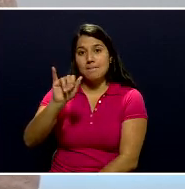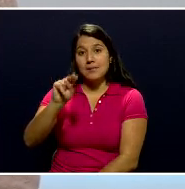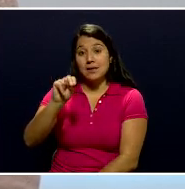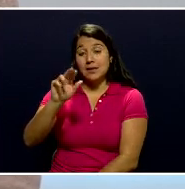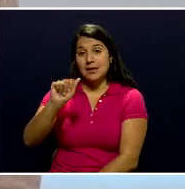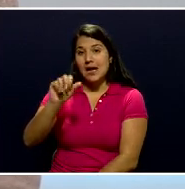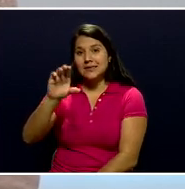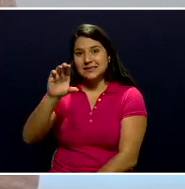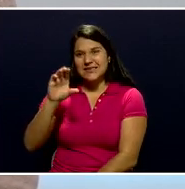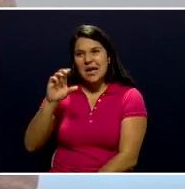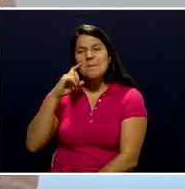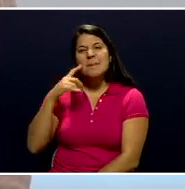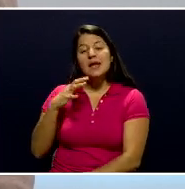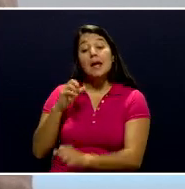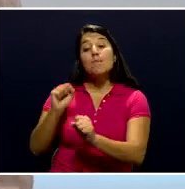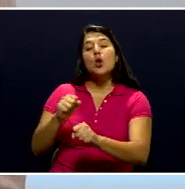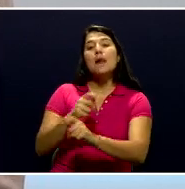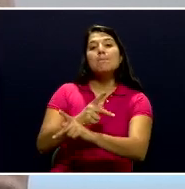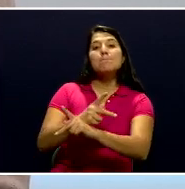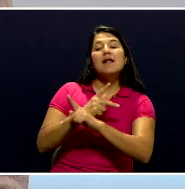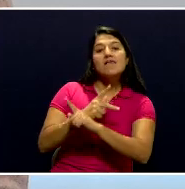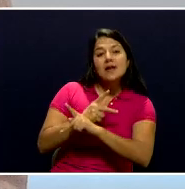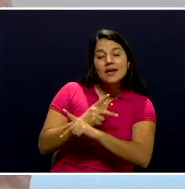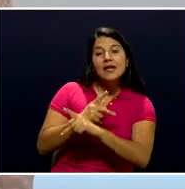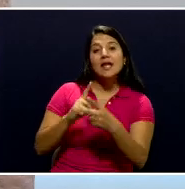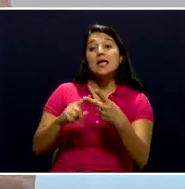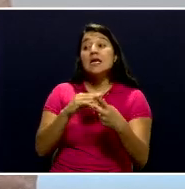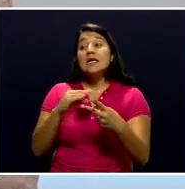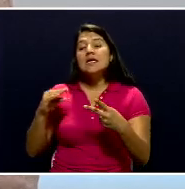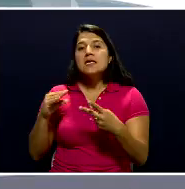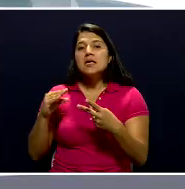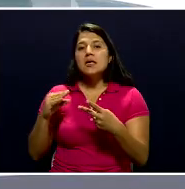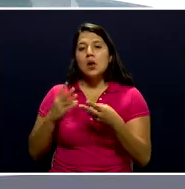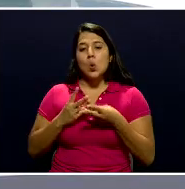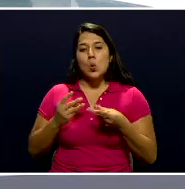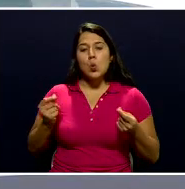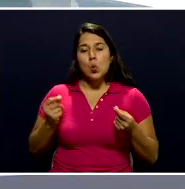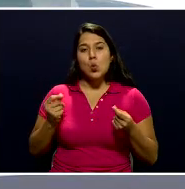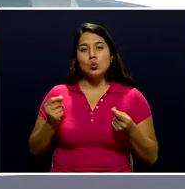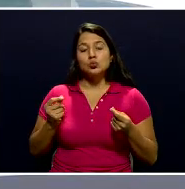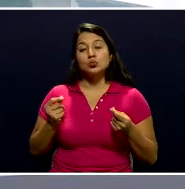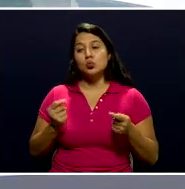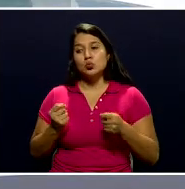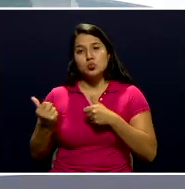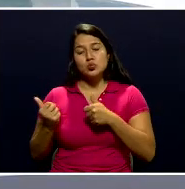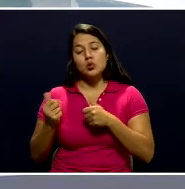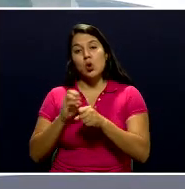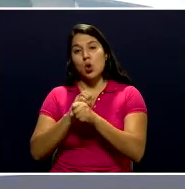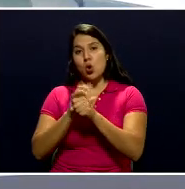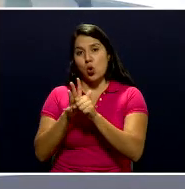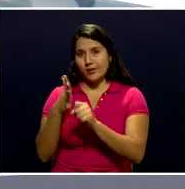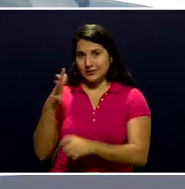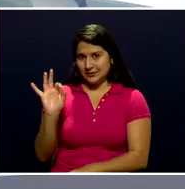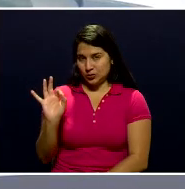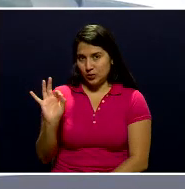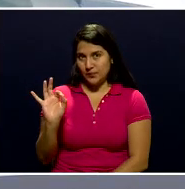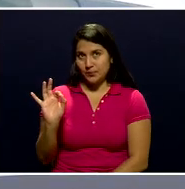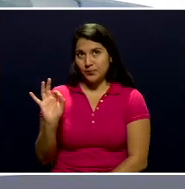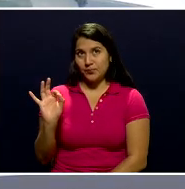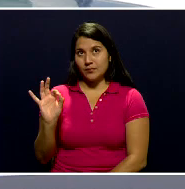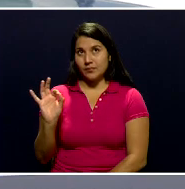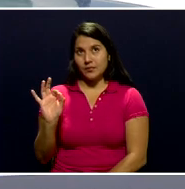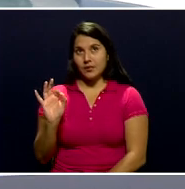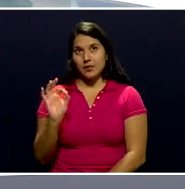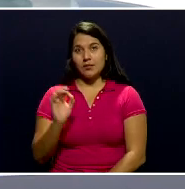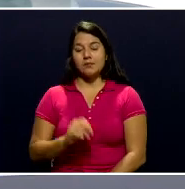prevención y el alivio, bueno, y la cura del COVID-19. Un spoiler, no sirve. Vamos